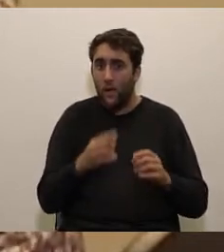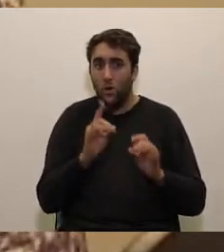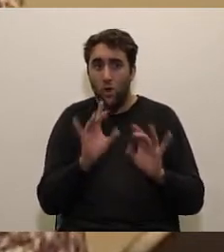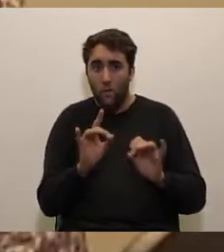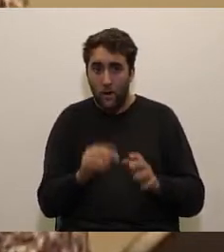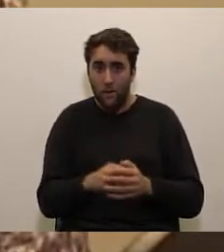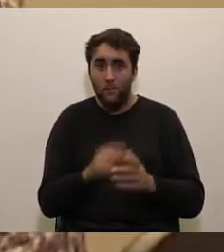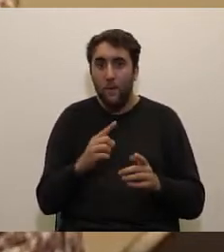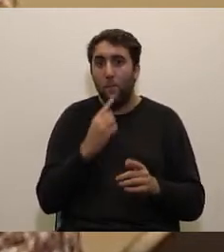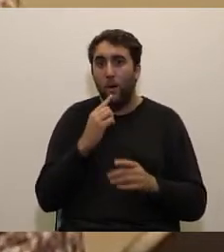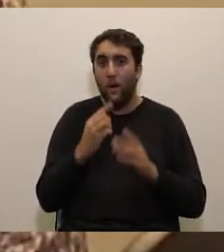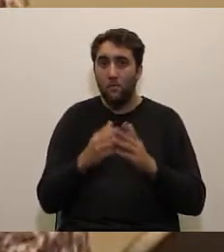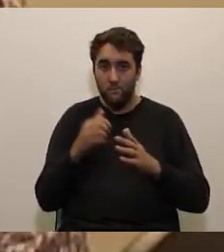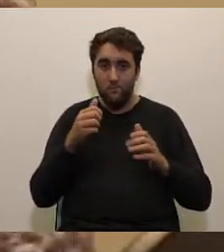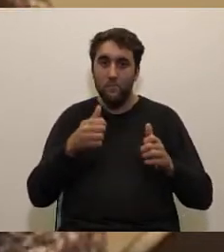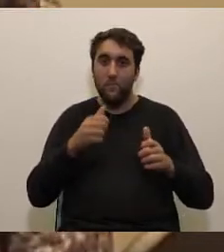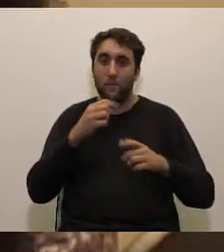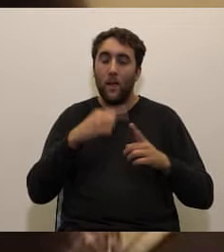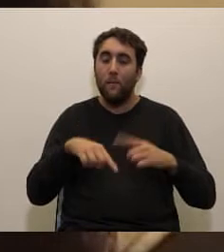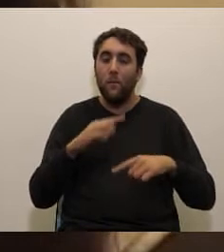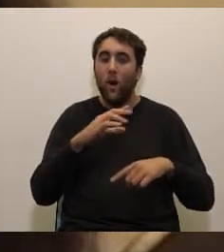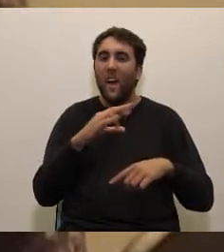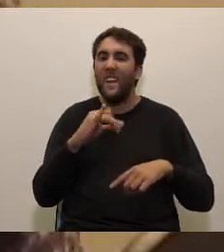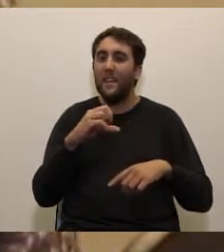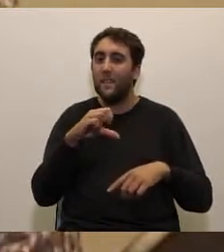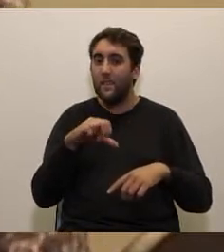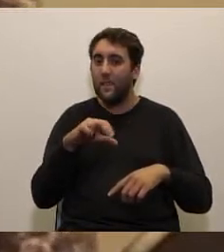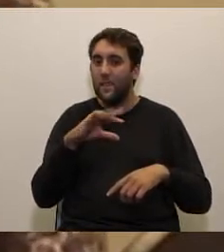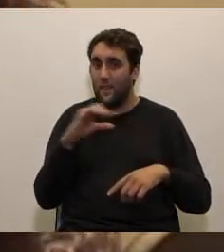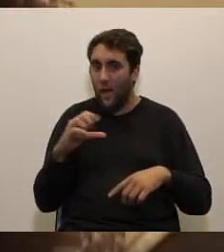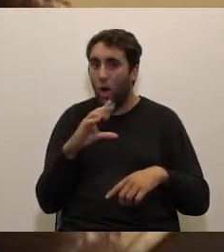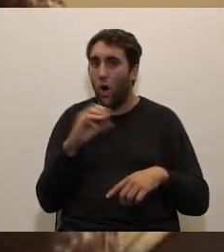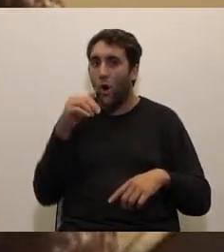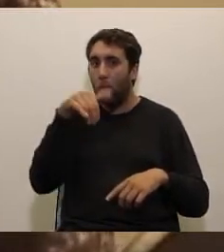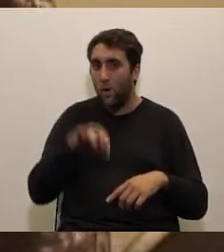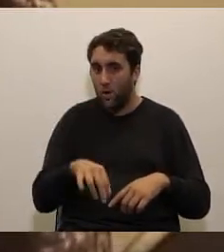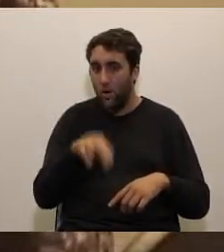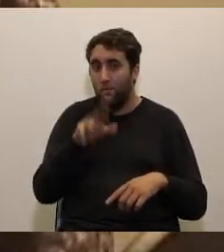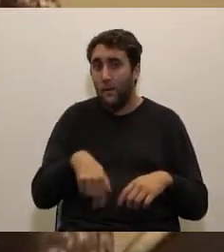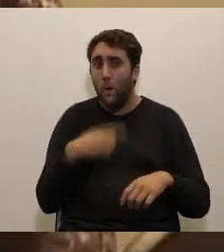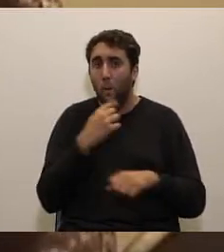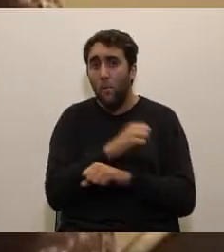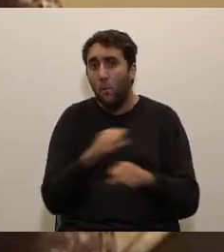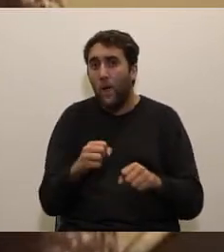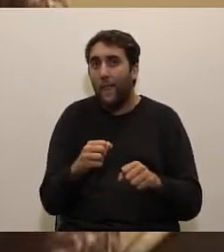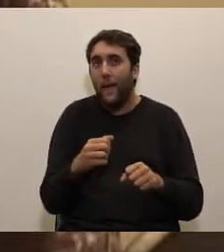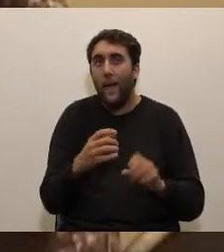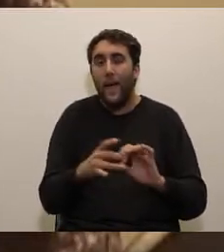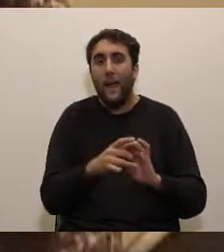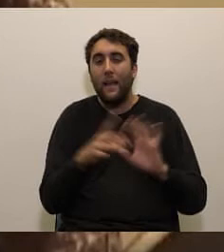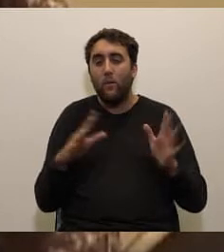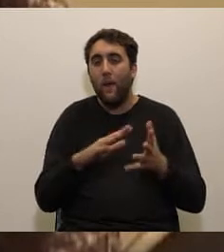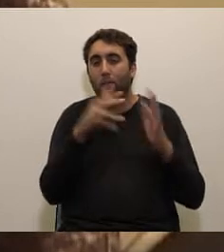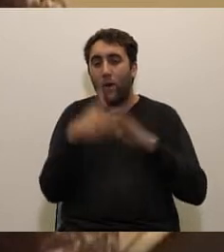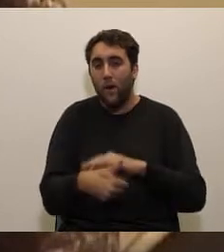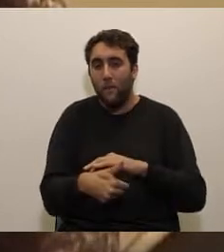por ejemplo, Creative Commons, que no sé si tienen familiaridad con ese tema, pero bueno, es una